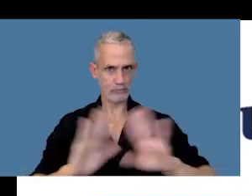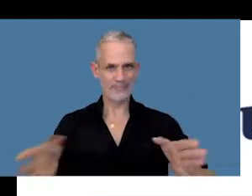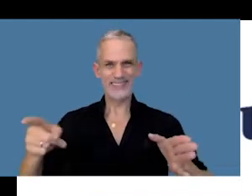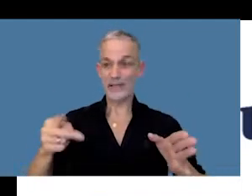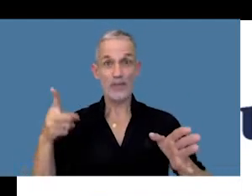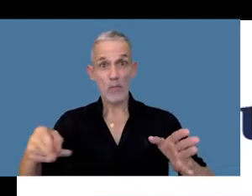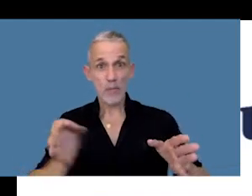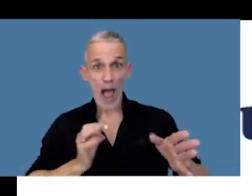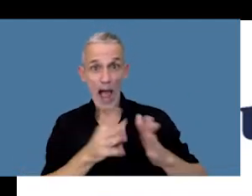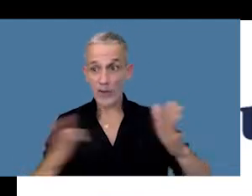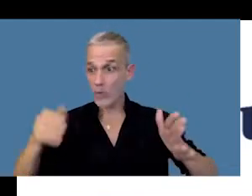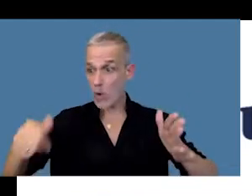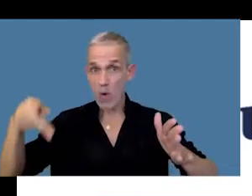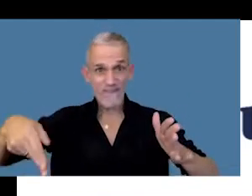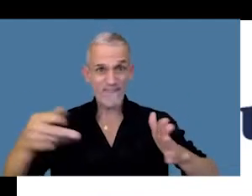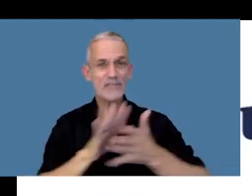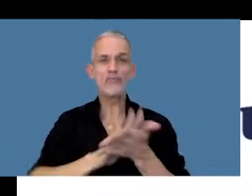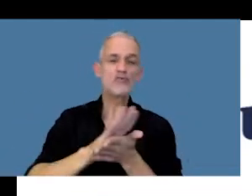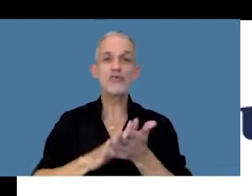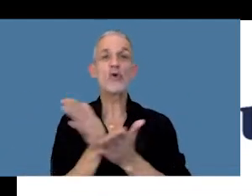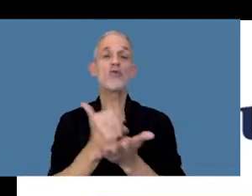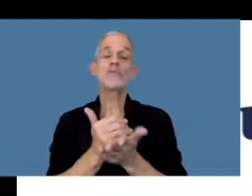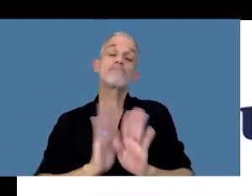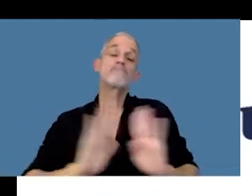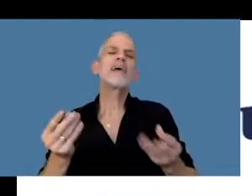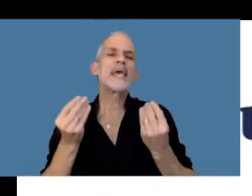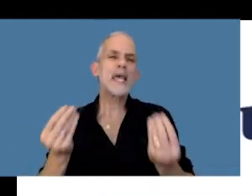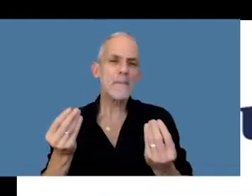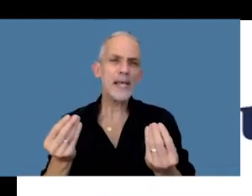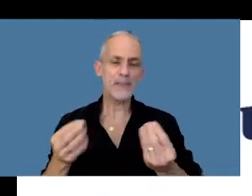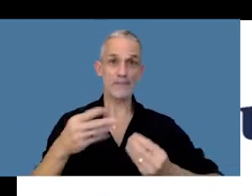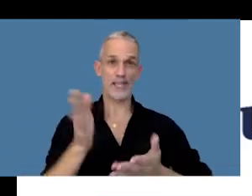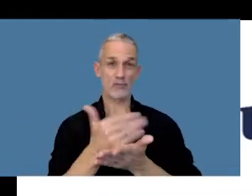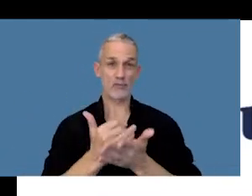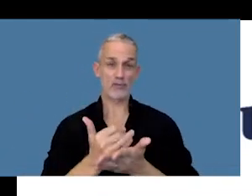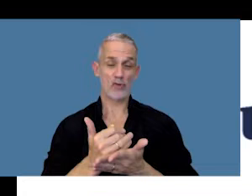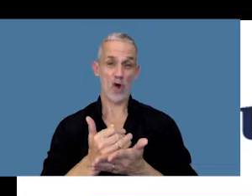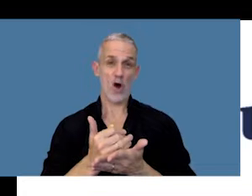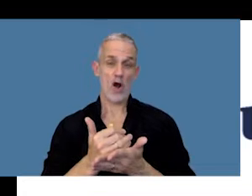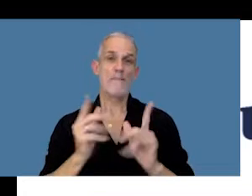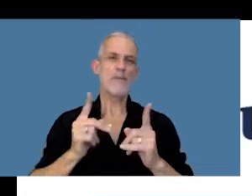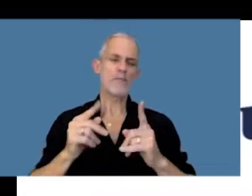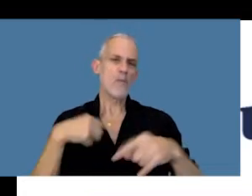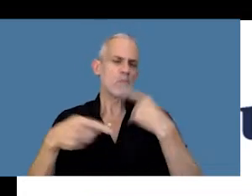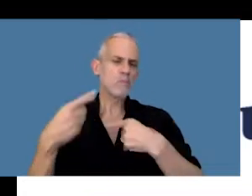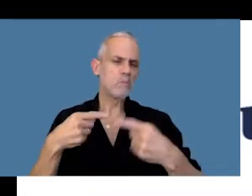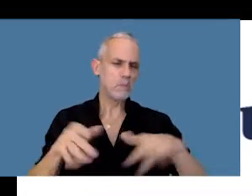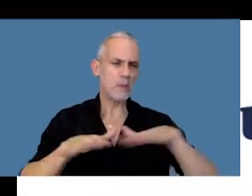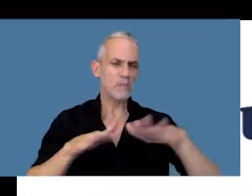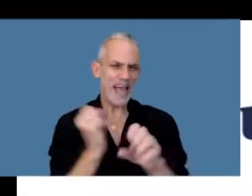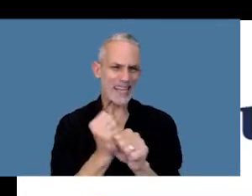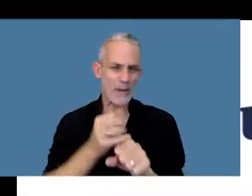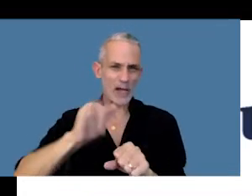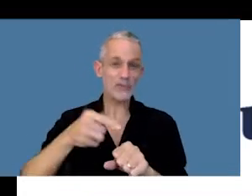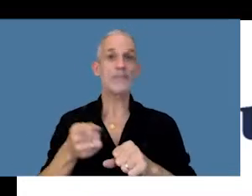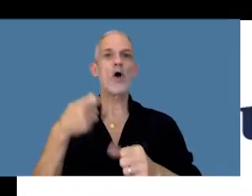cual, si no se ha resuelto la sucesión, ¿qué va a pasar? Que la sucesión indivisa, si bien va a seguir en actividad, va a tener